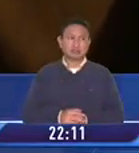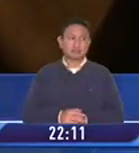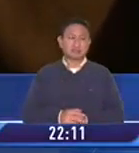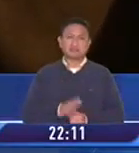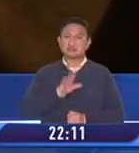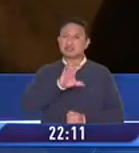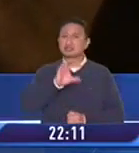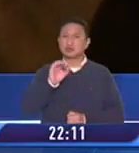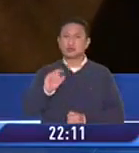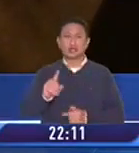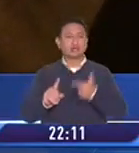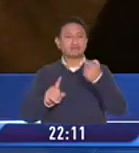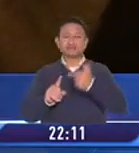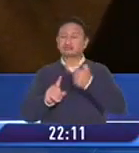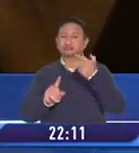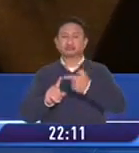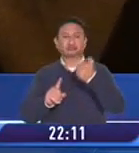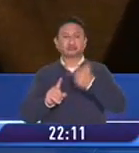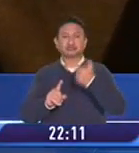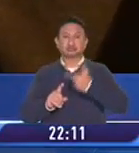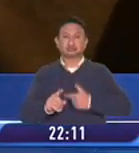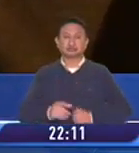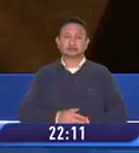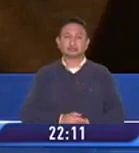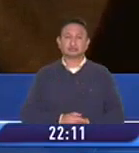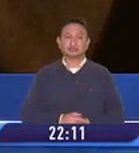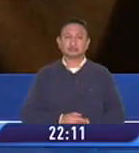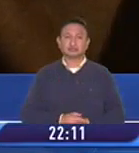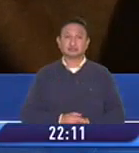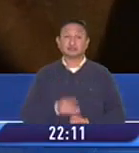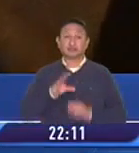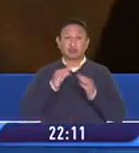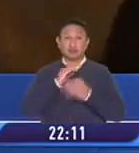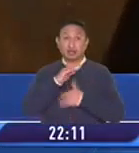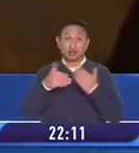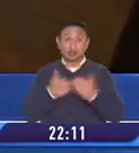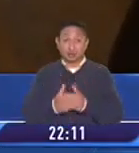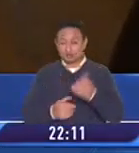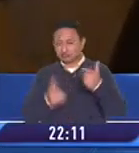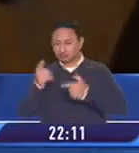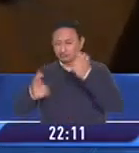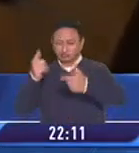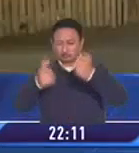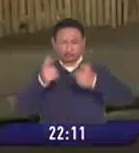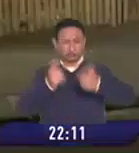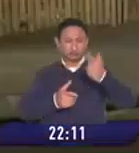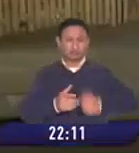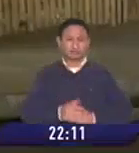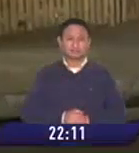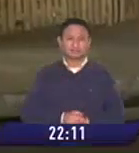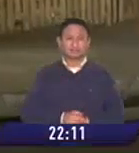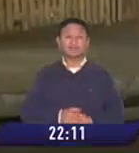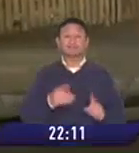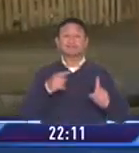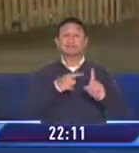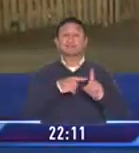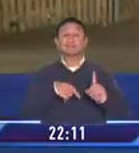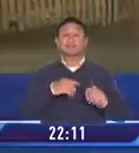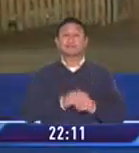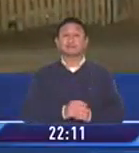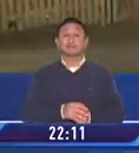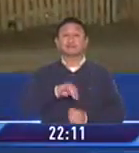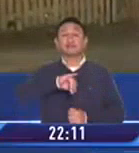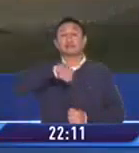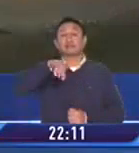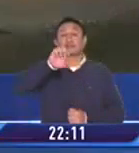50 tiros. Se metieron a matarlo, toda la familia, de la mujer, el niño. La víctima fue identificada como